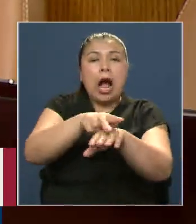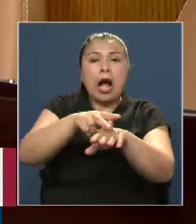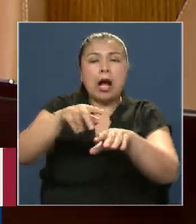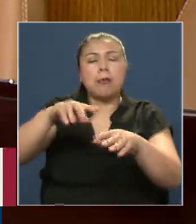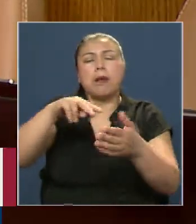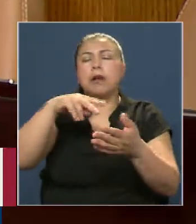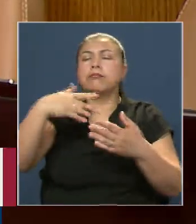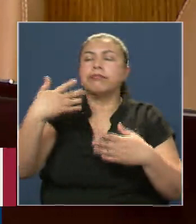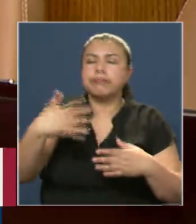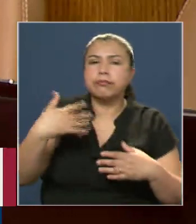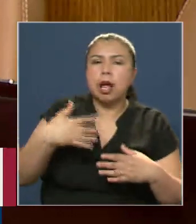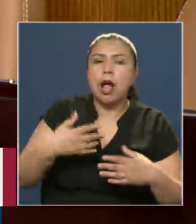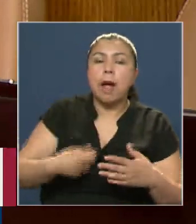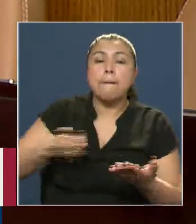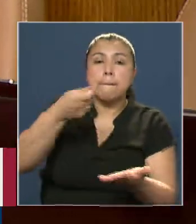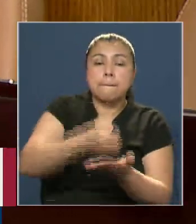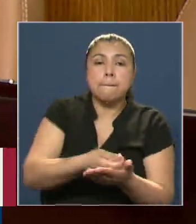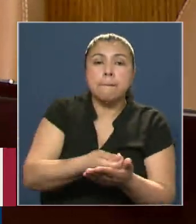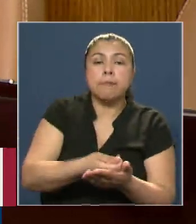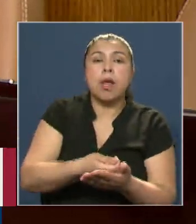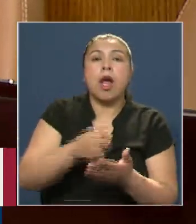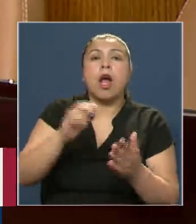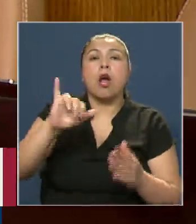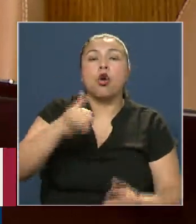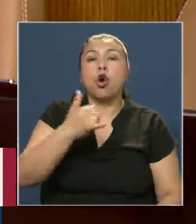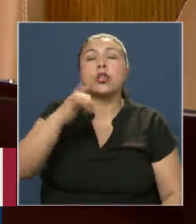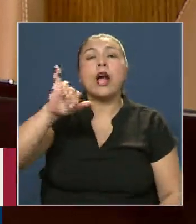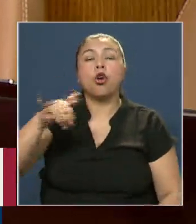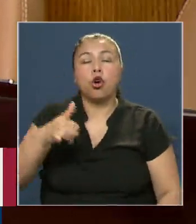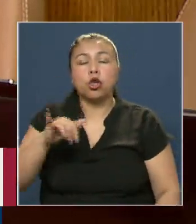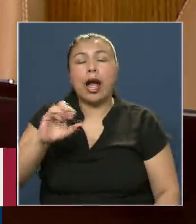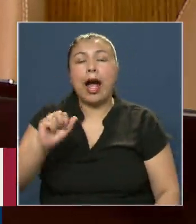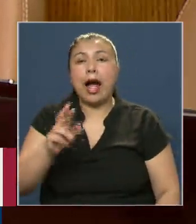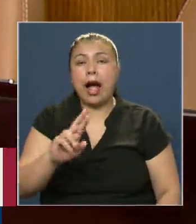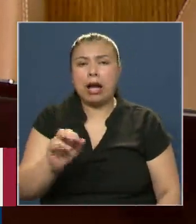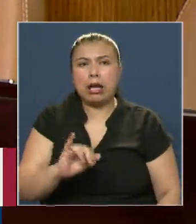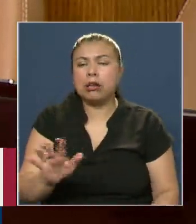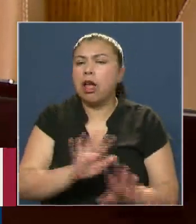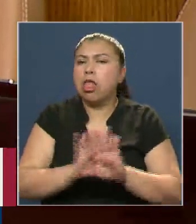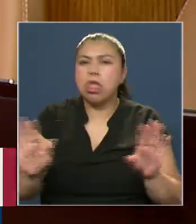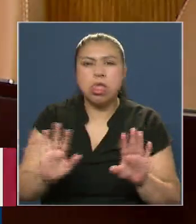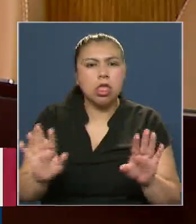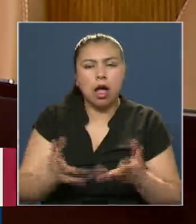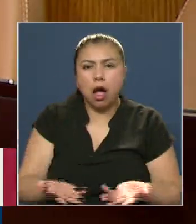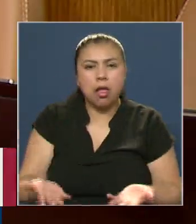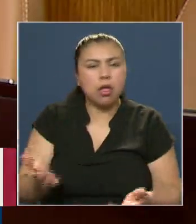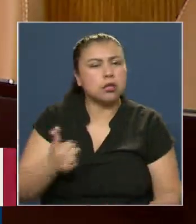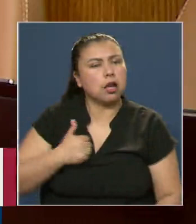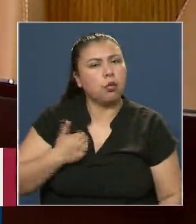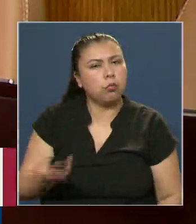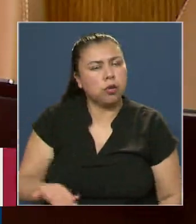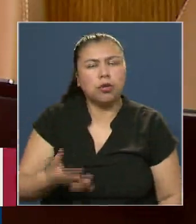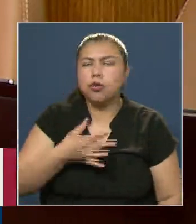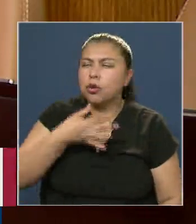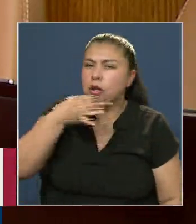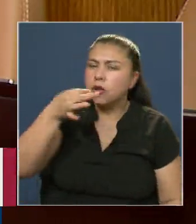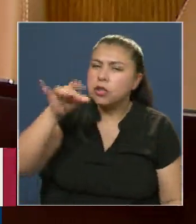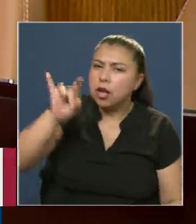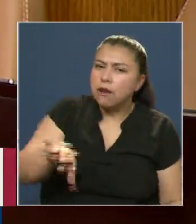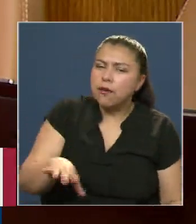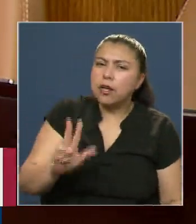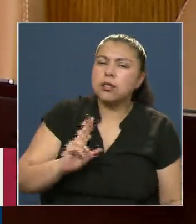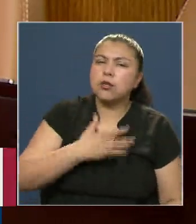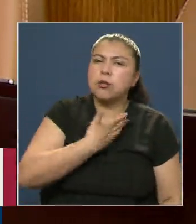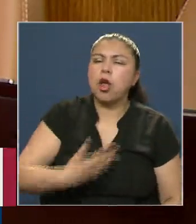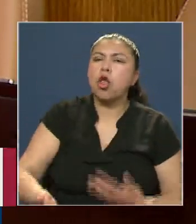Hospital JJ Aguirre financiados por el servicio. Hasta ahora eso no ha sido implementado. Entonces yo quiero saber, señor presidente,